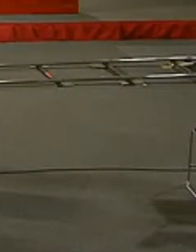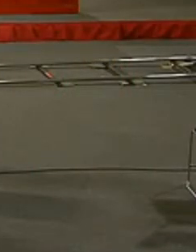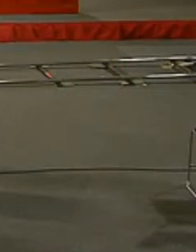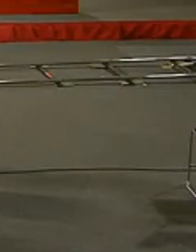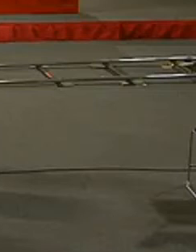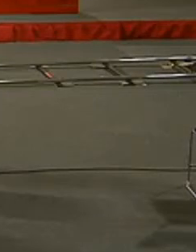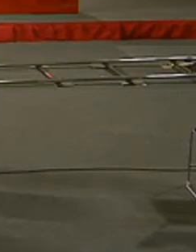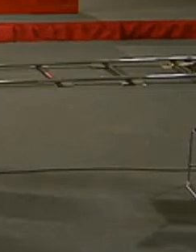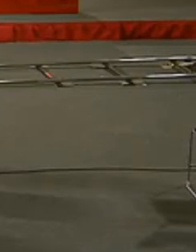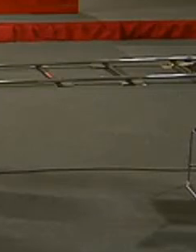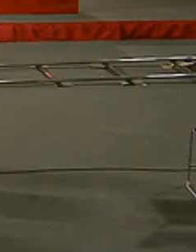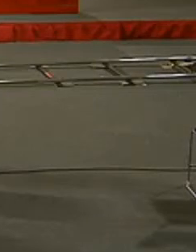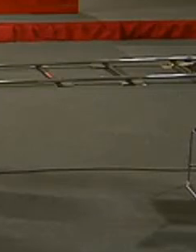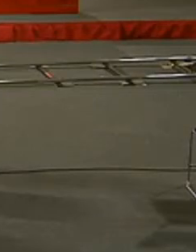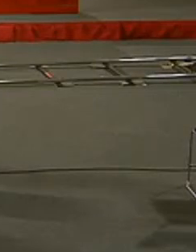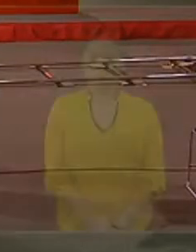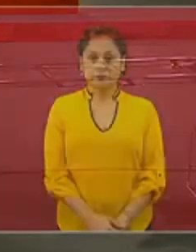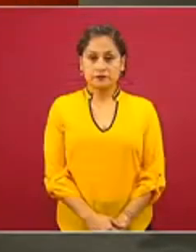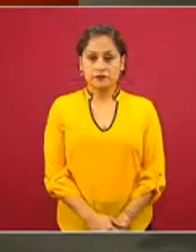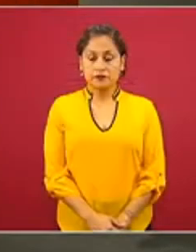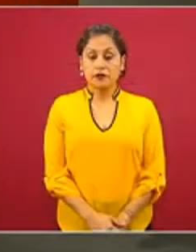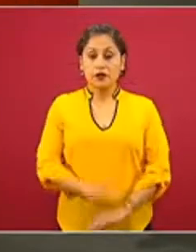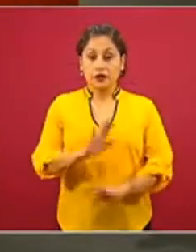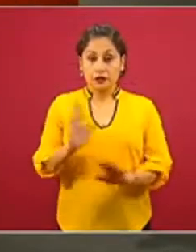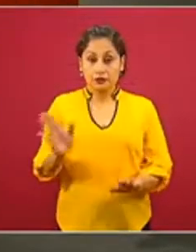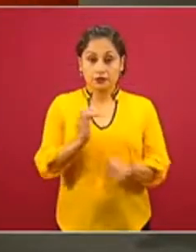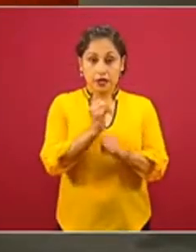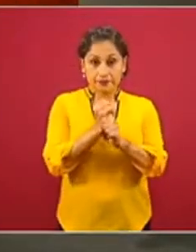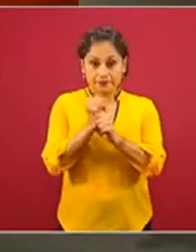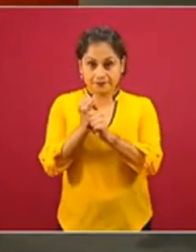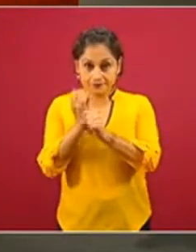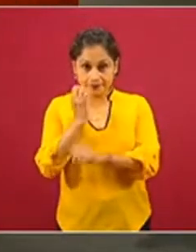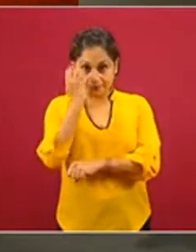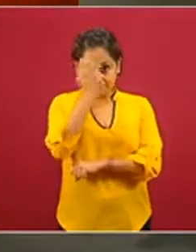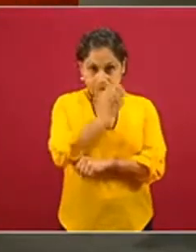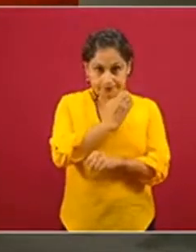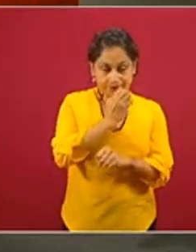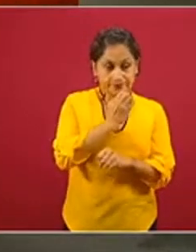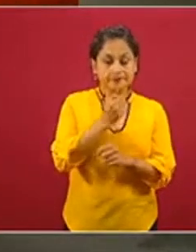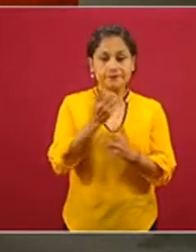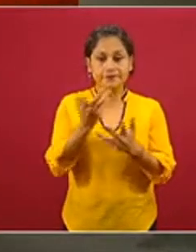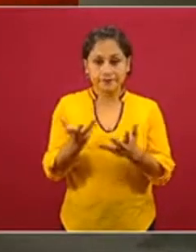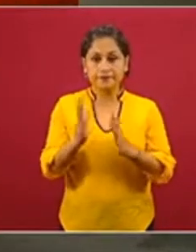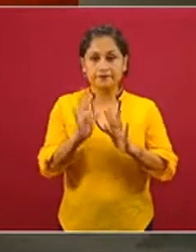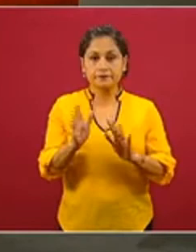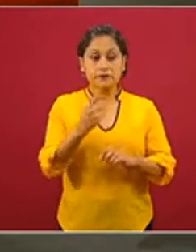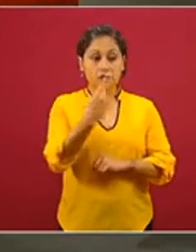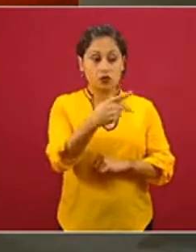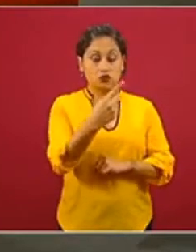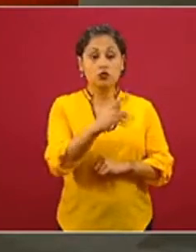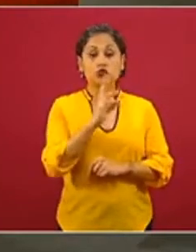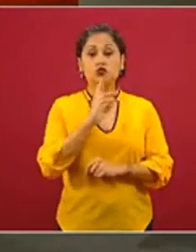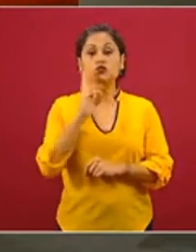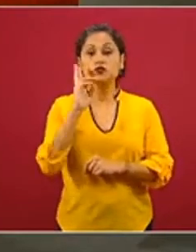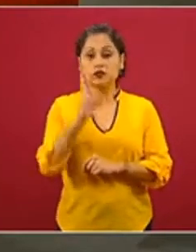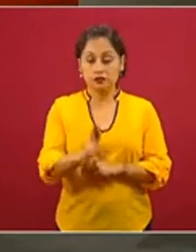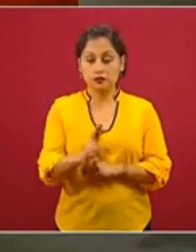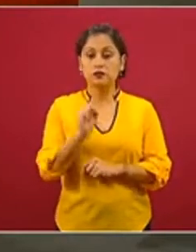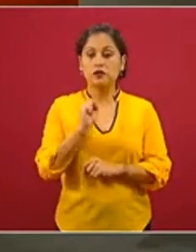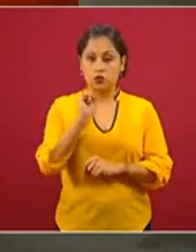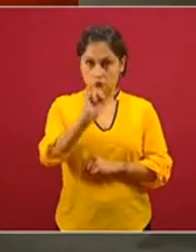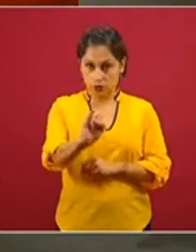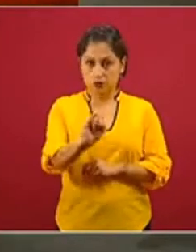por lo tanto sus resultados son considerados como confirmatorios para